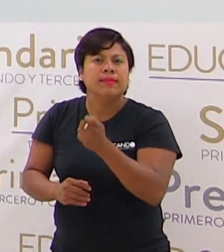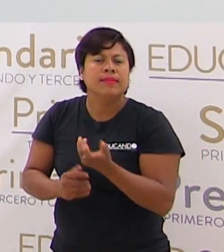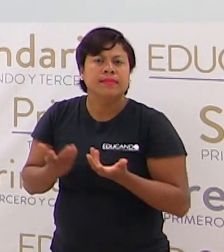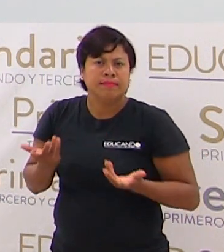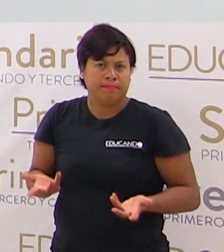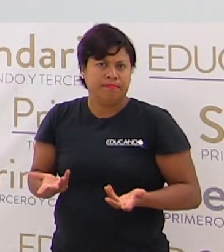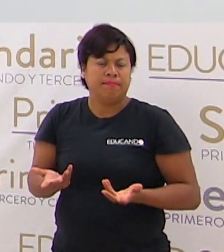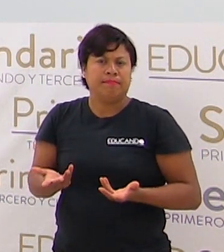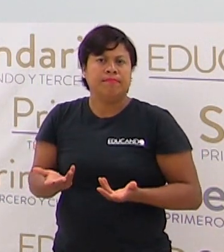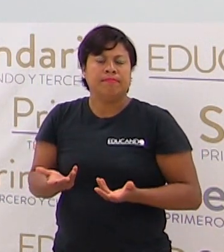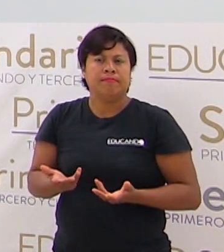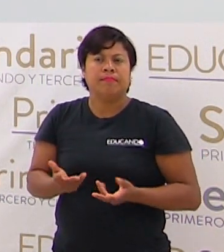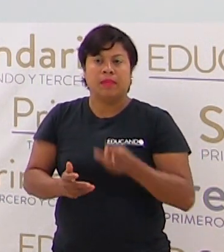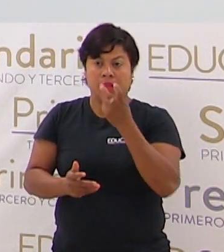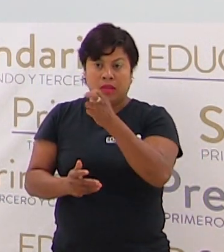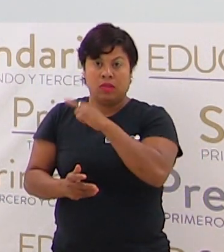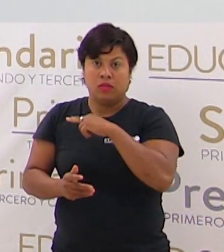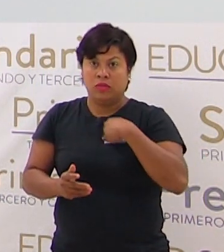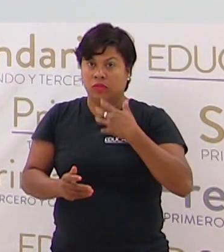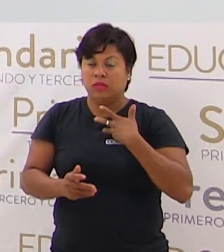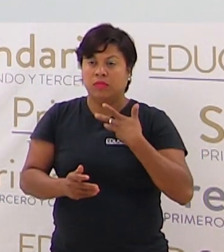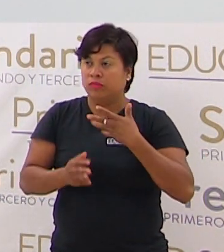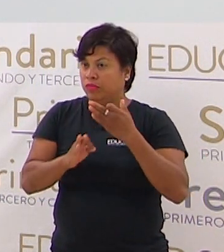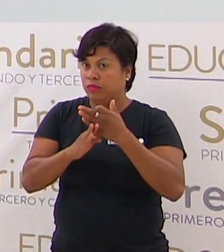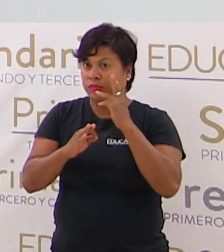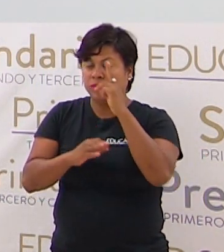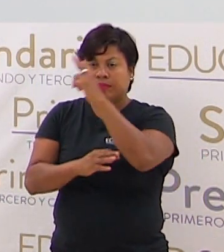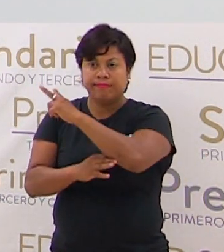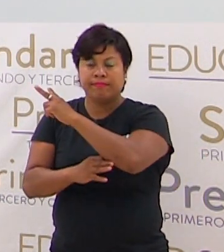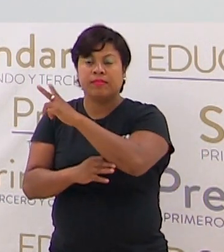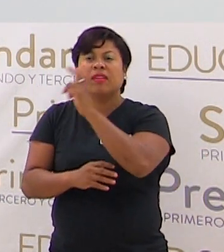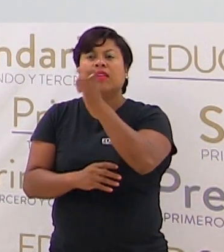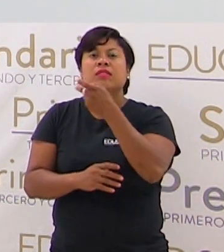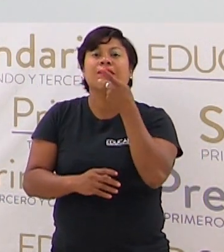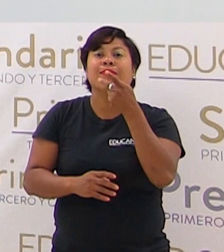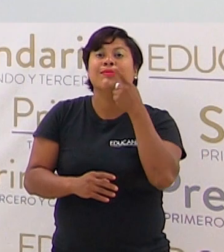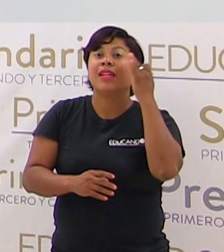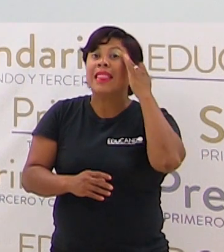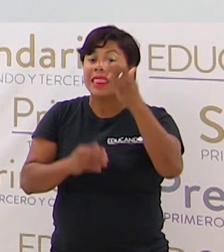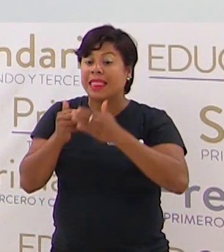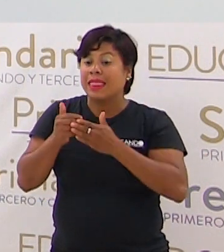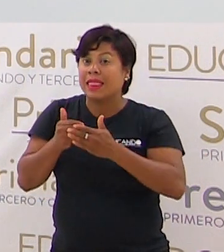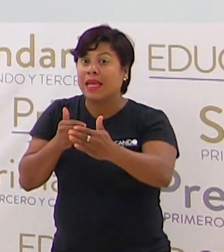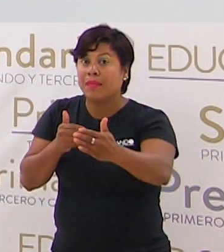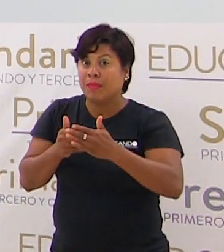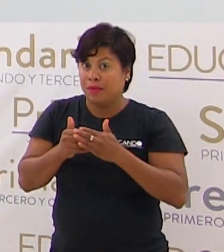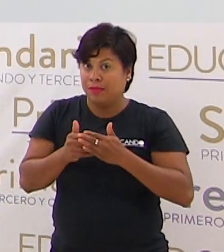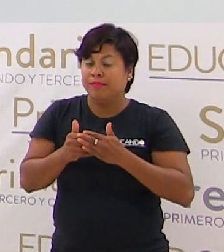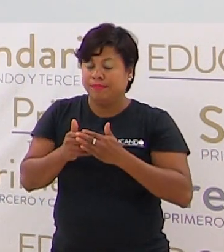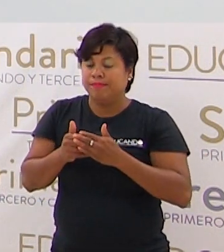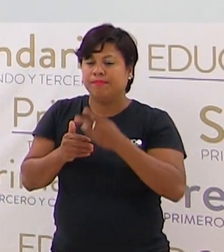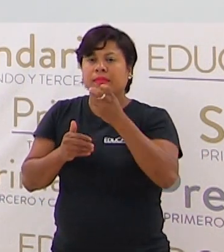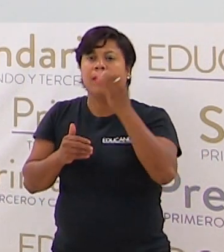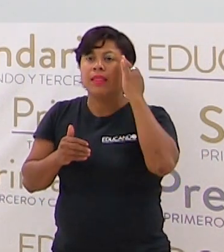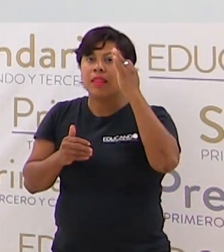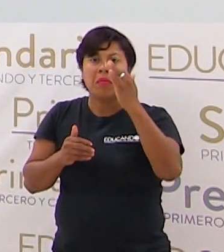refiere, niños y niñas? Esto que tenemos acá, estamos hablando de un tiempo, ¿verdad? Un tiempo